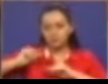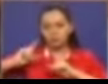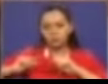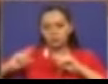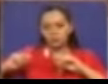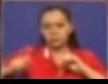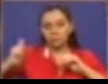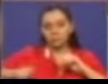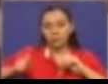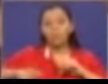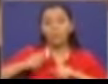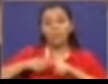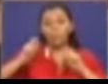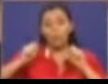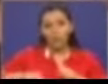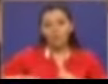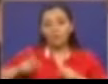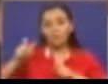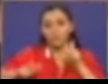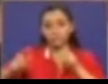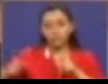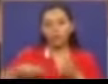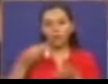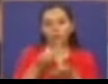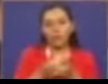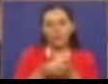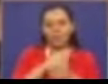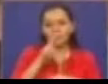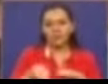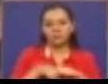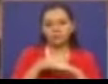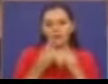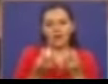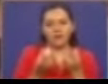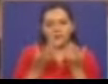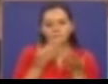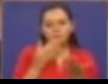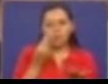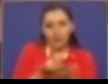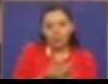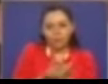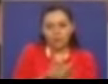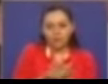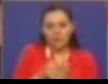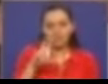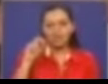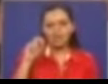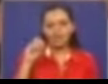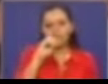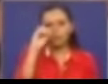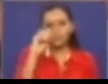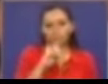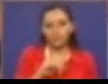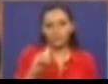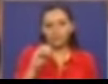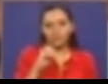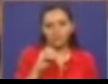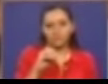productores puedan adquirir ganado nacional de alta calidad con un 30%